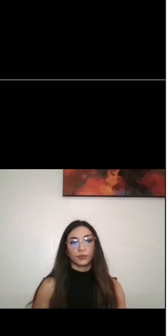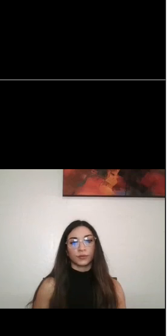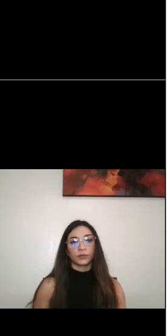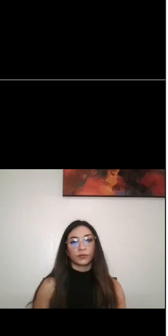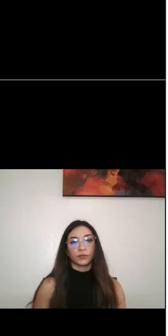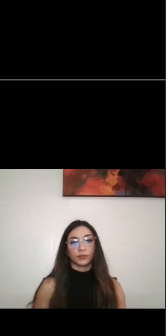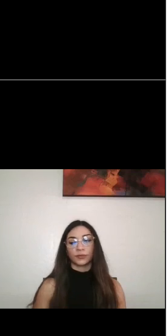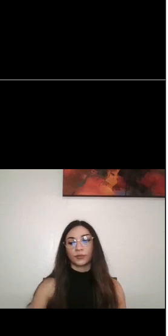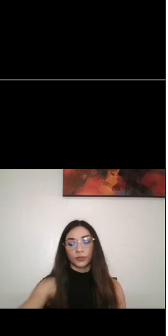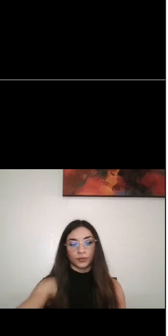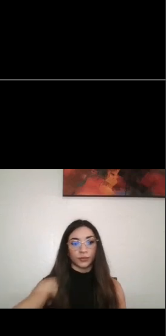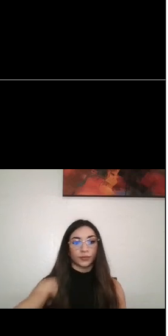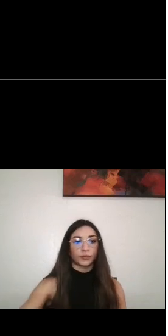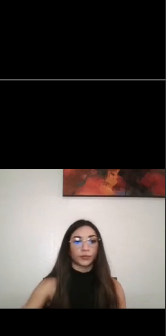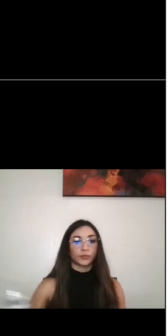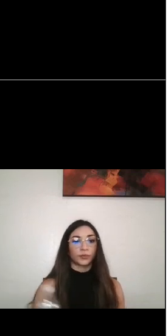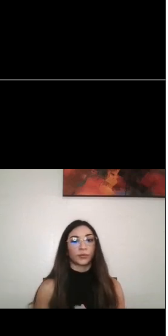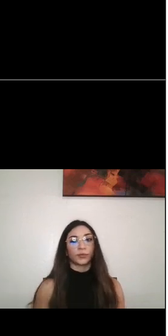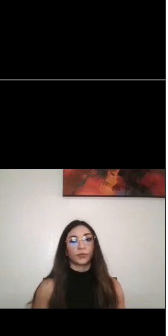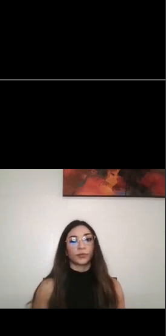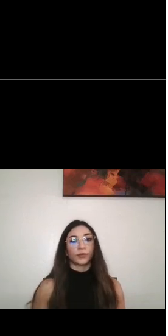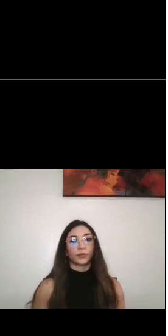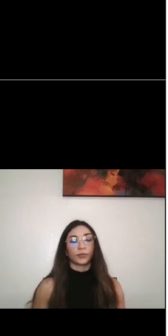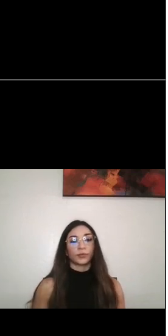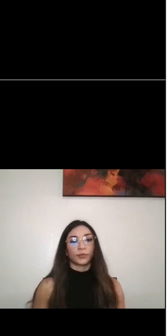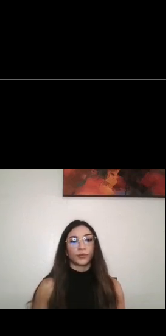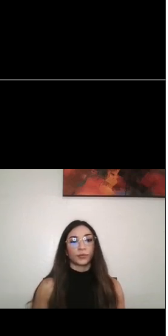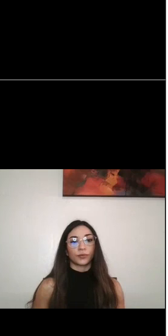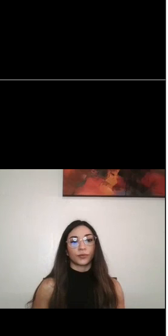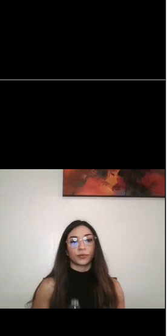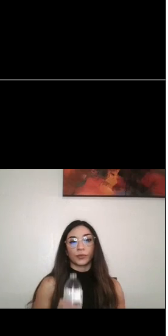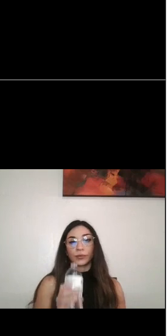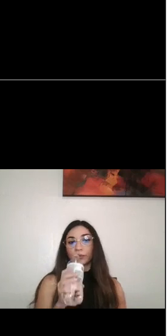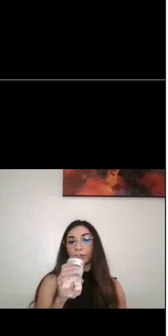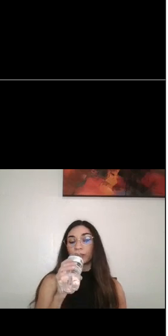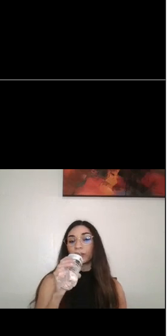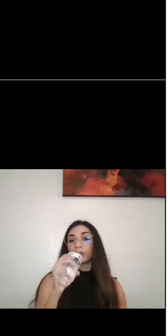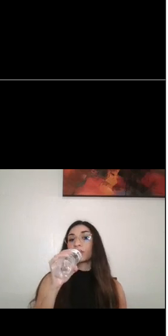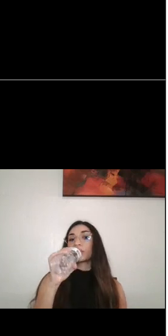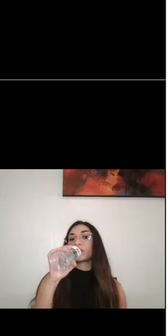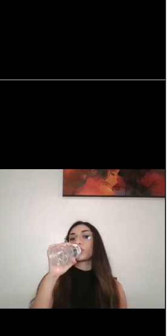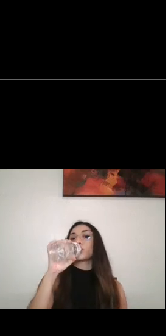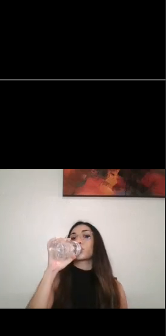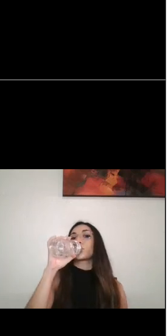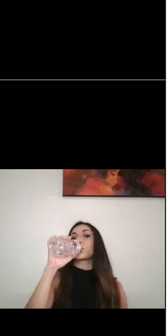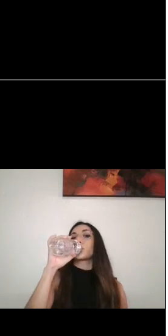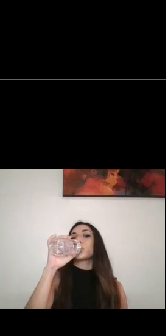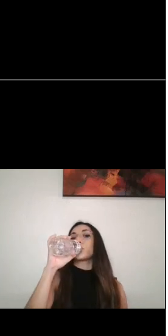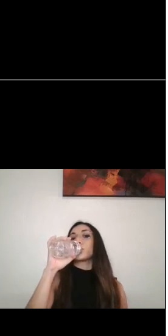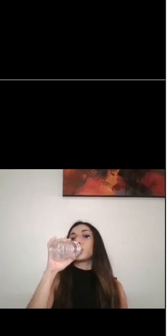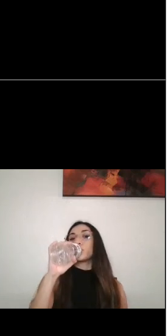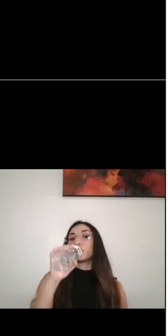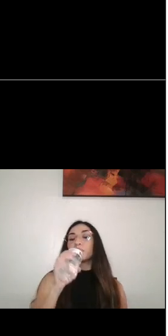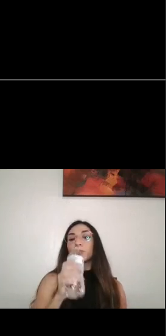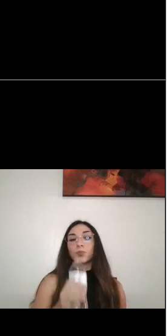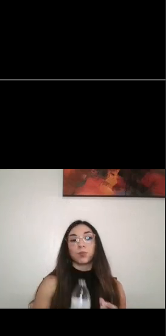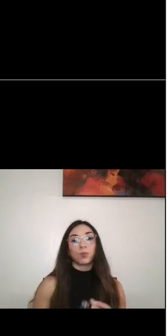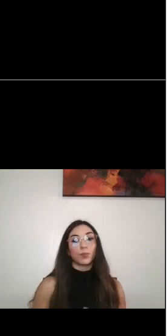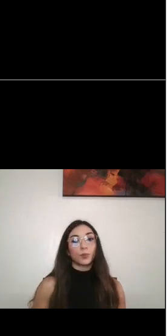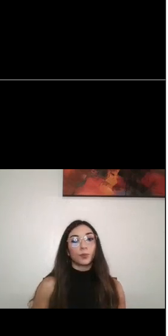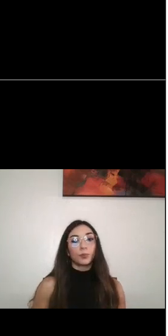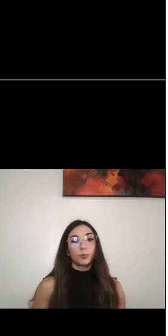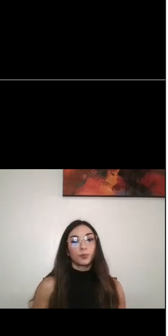lenguaje, ¿verdad? Y ahí ya logra muchas cosas, tanto a nivel de comprensión como de expresión. Presta atención a un